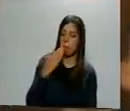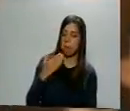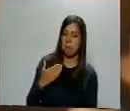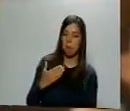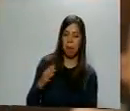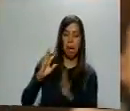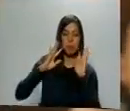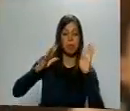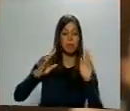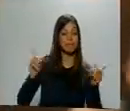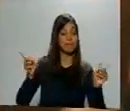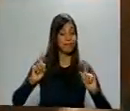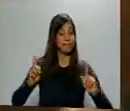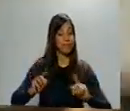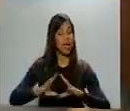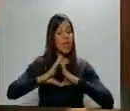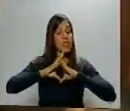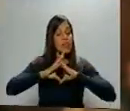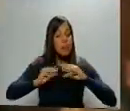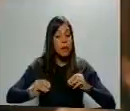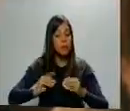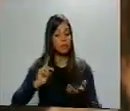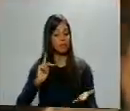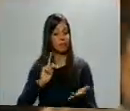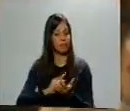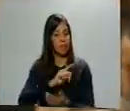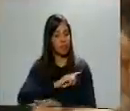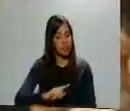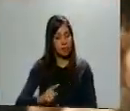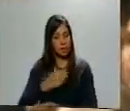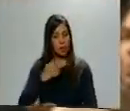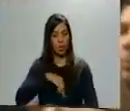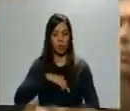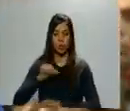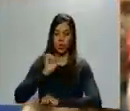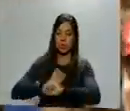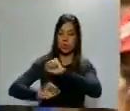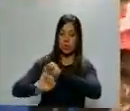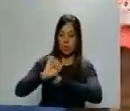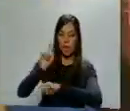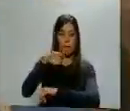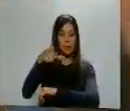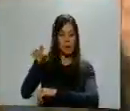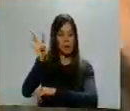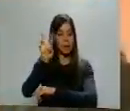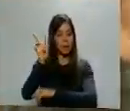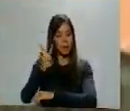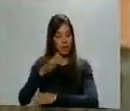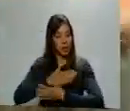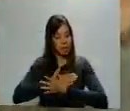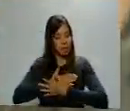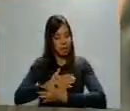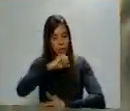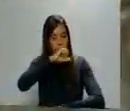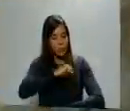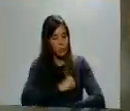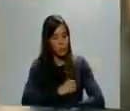un deber de todos quienes defendemos esta patria y estamos dispuestos a dar nuestra vida por ella. Gracias, Presidente.